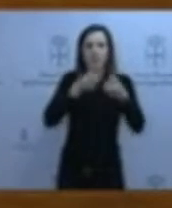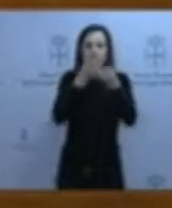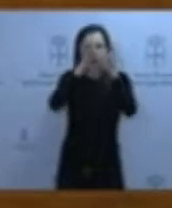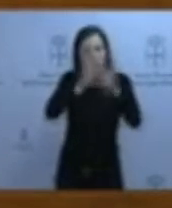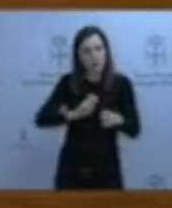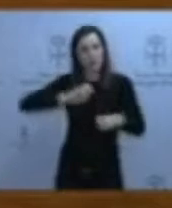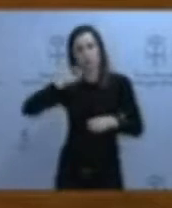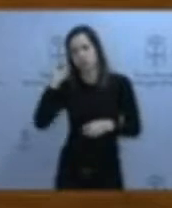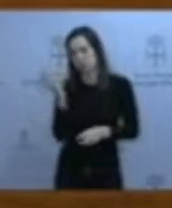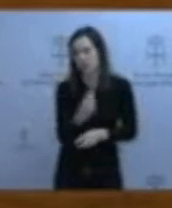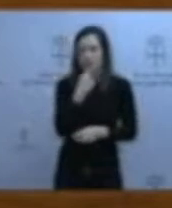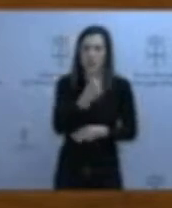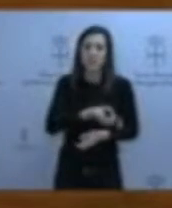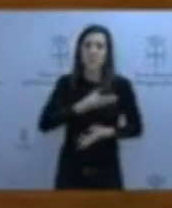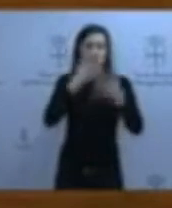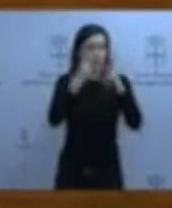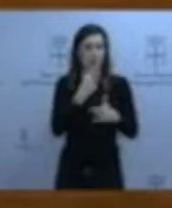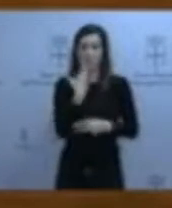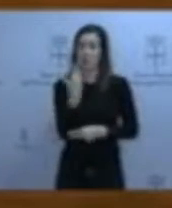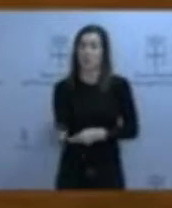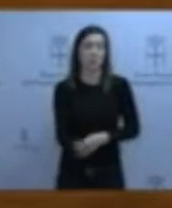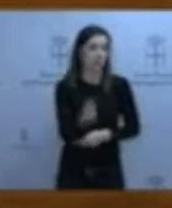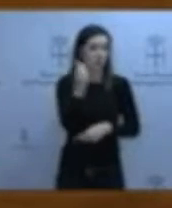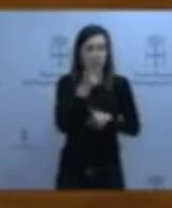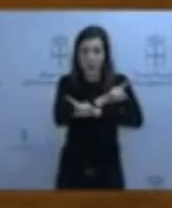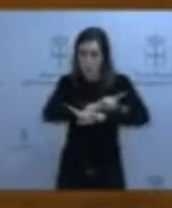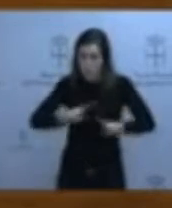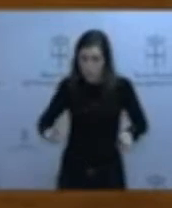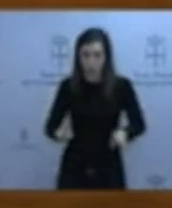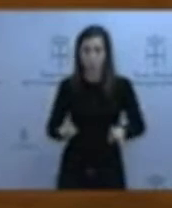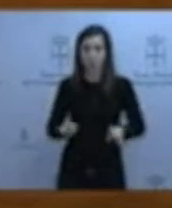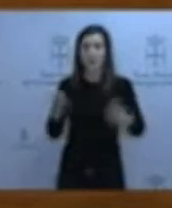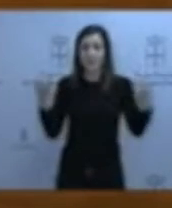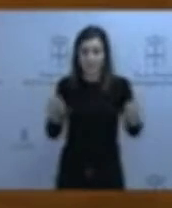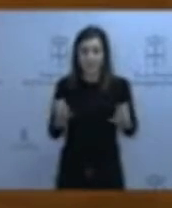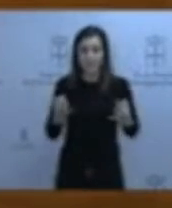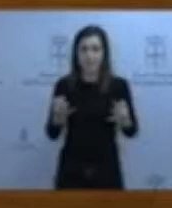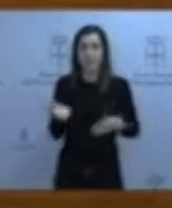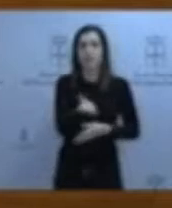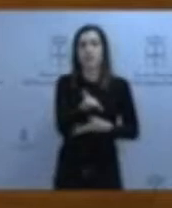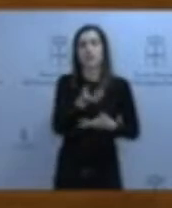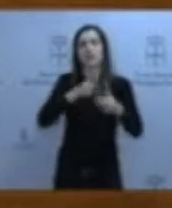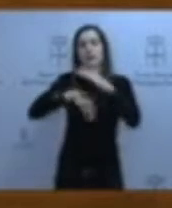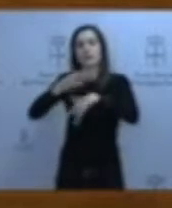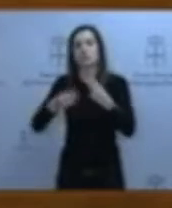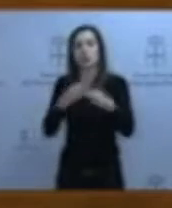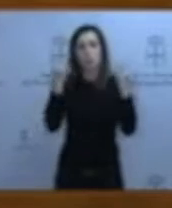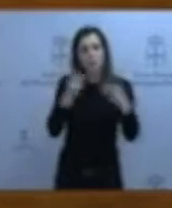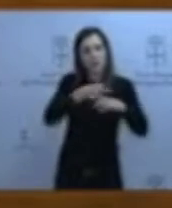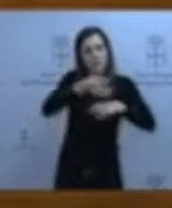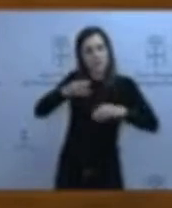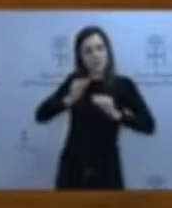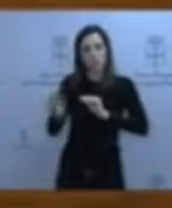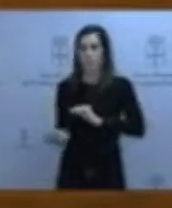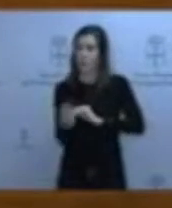que no mejora para nada, no mejora para nada la eficiencia de la gestión pública, que para